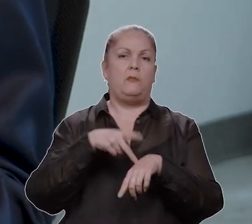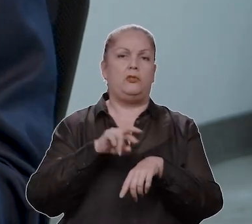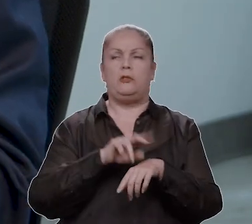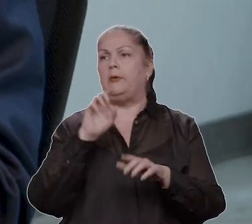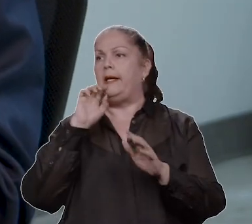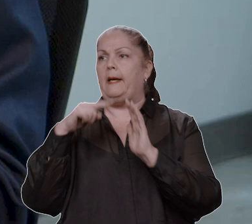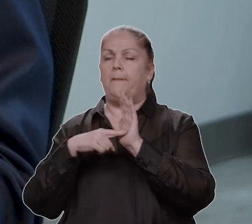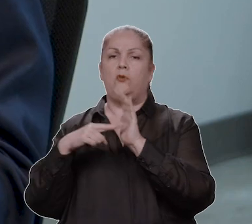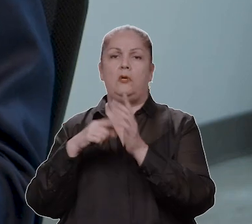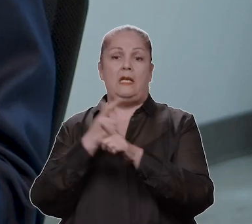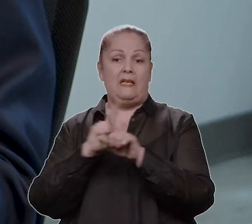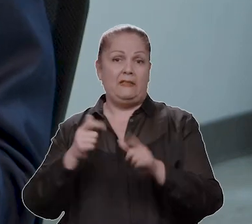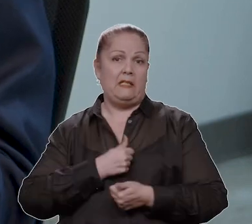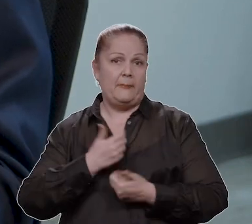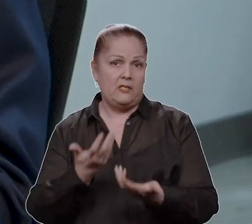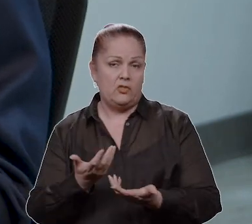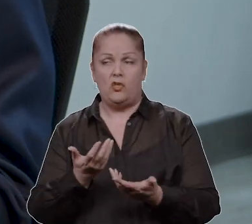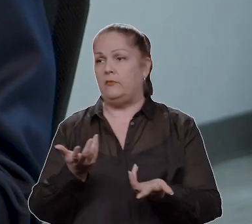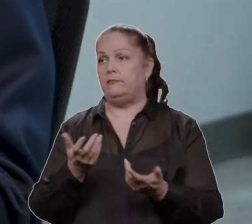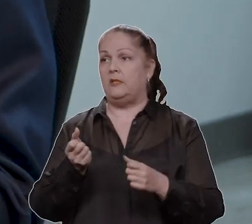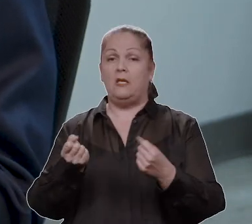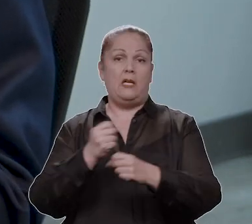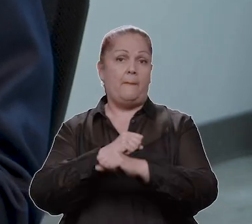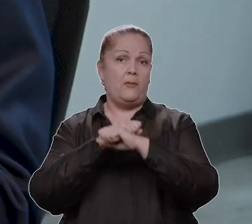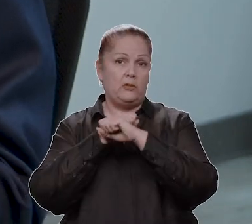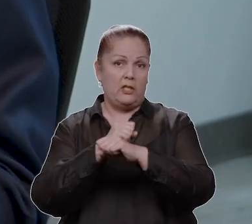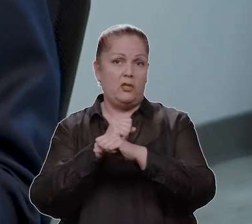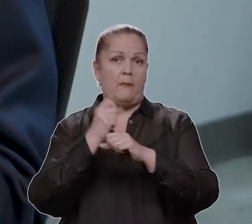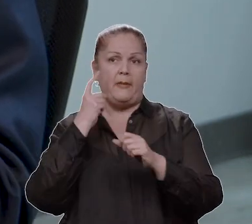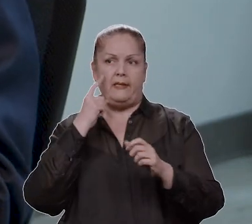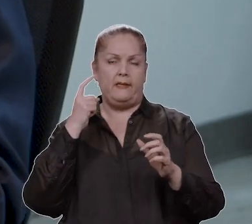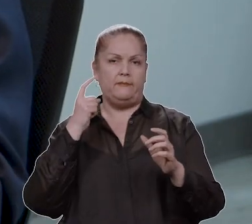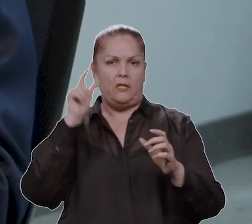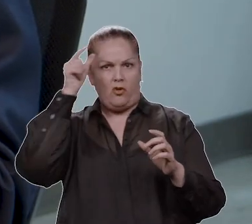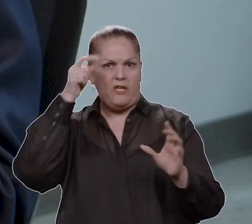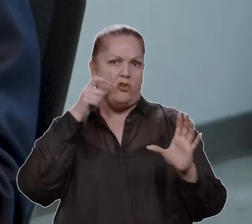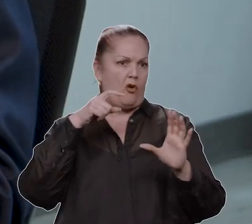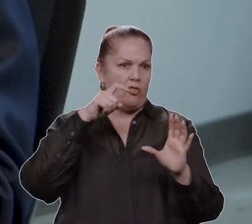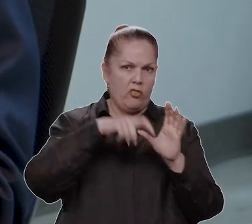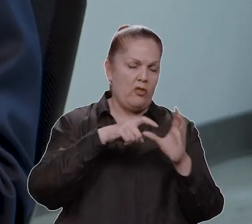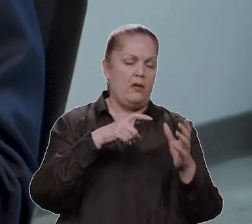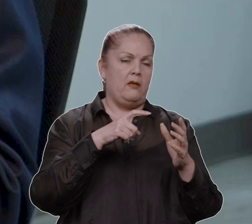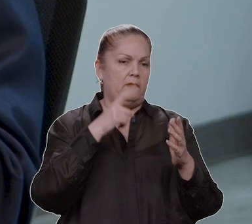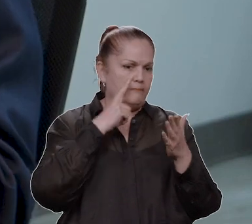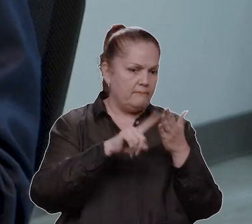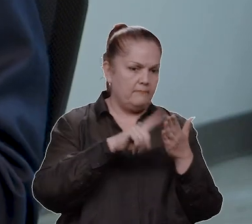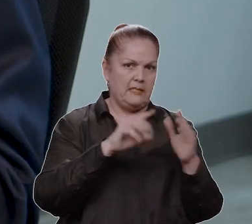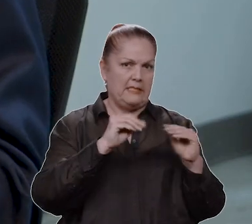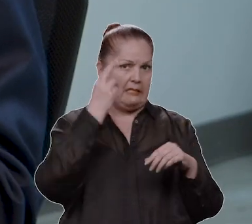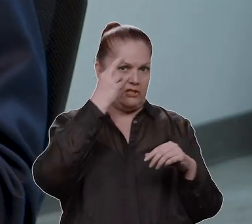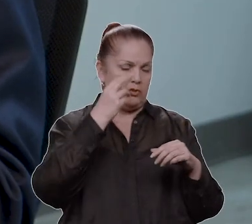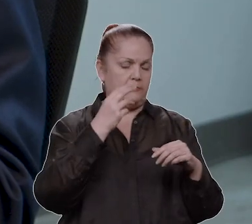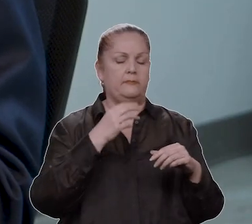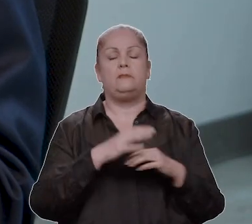ejemplo la libertad de expresión, la protección contra registros y allanamientos irrazonables, pues todo lo que resuelva